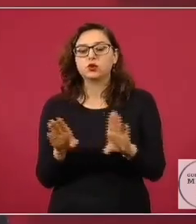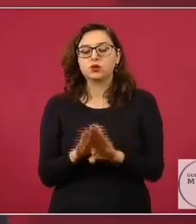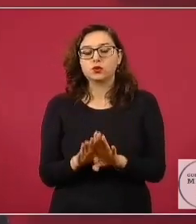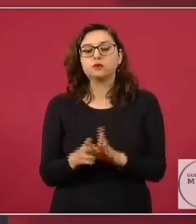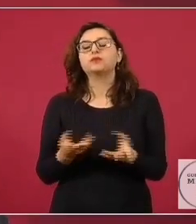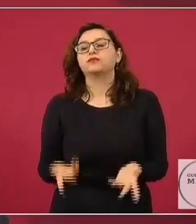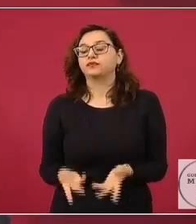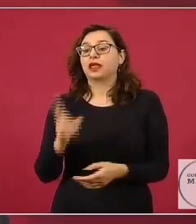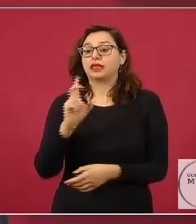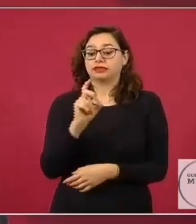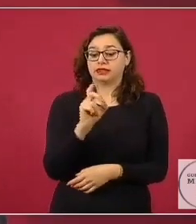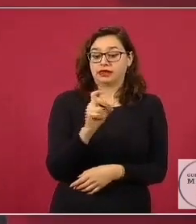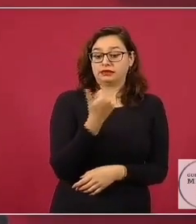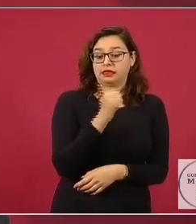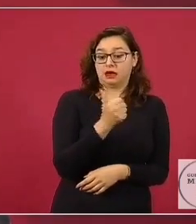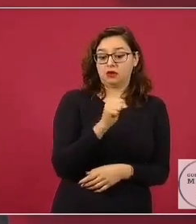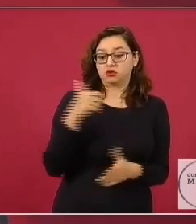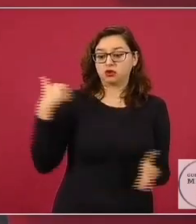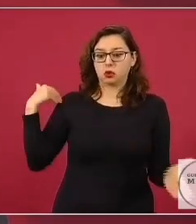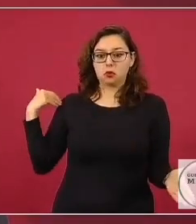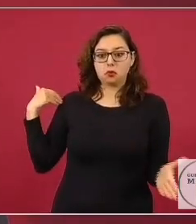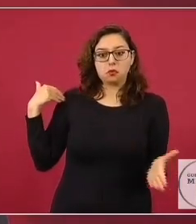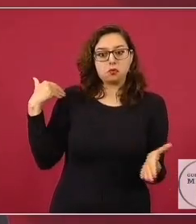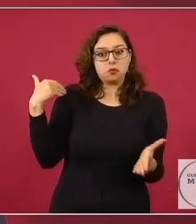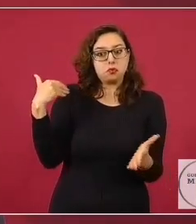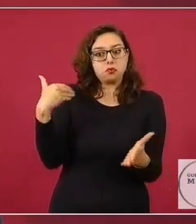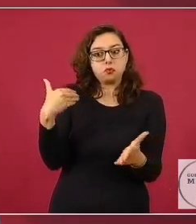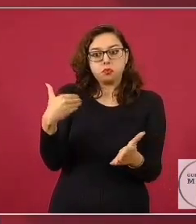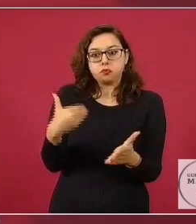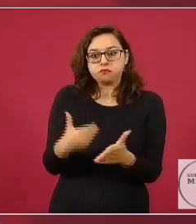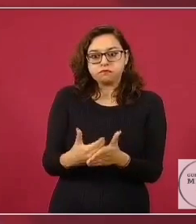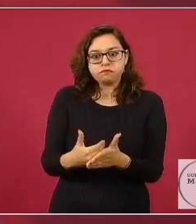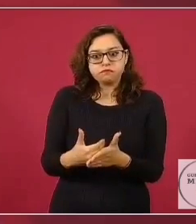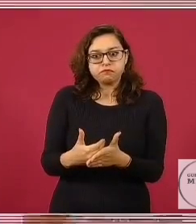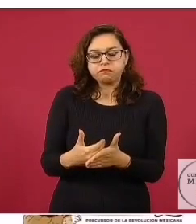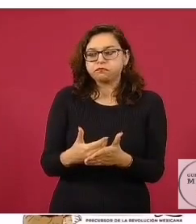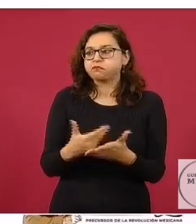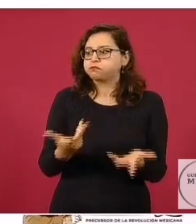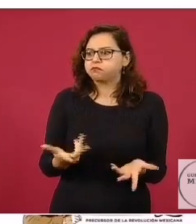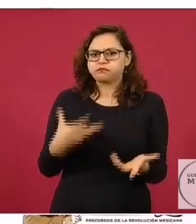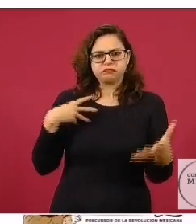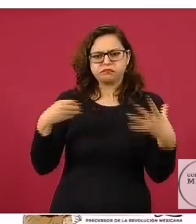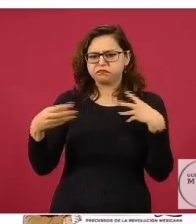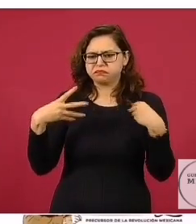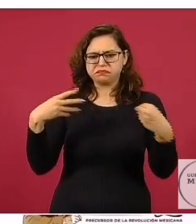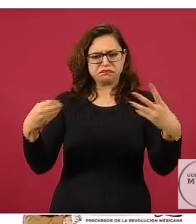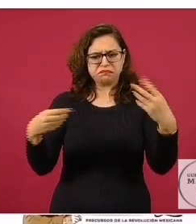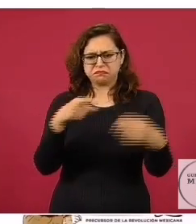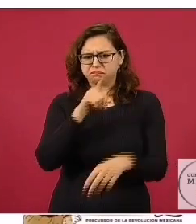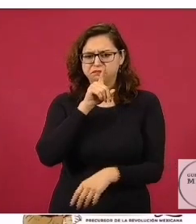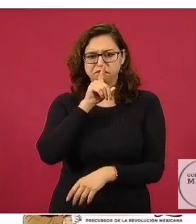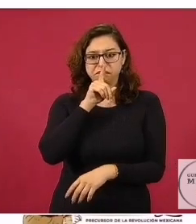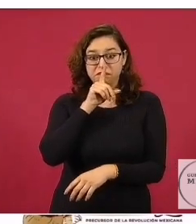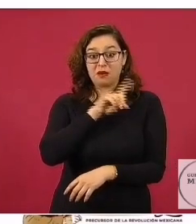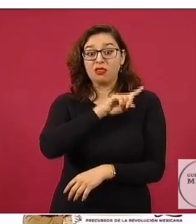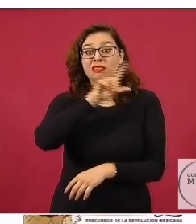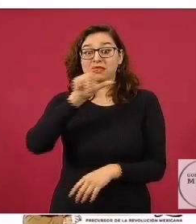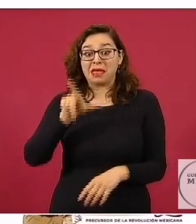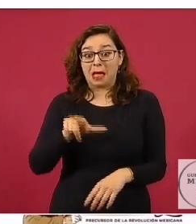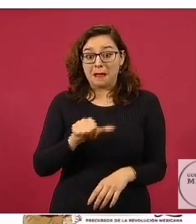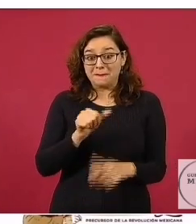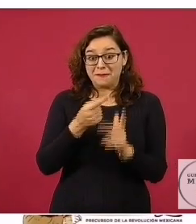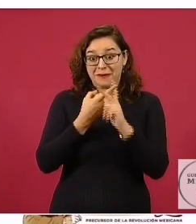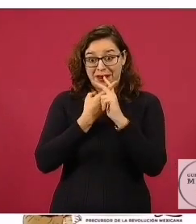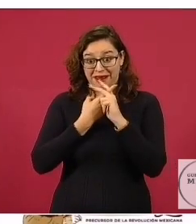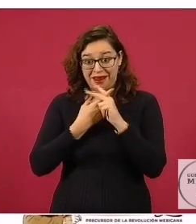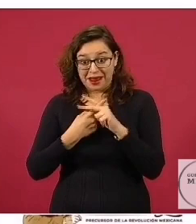agosto en adelante hubo una reducción de los casos COVID y a partir de las vacaciones del periodo invernal, cuando entró a México